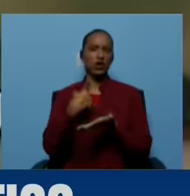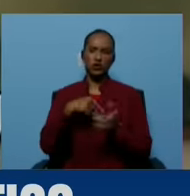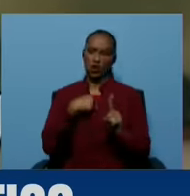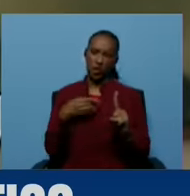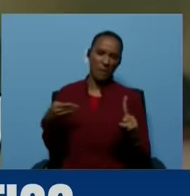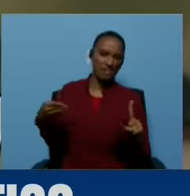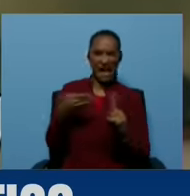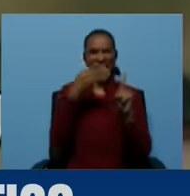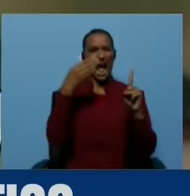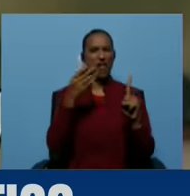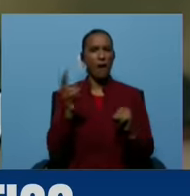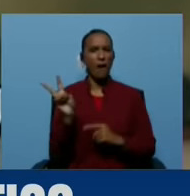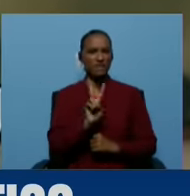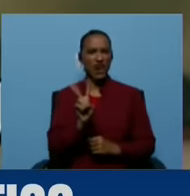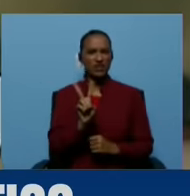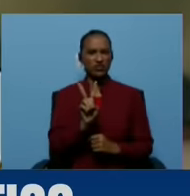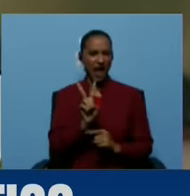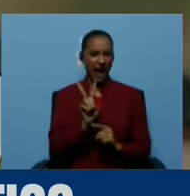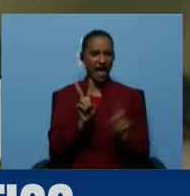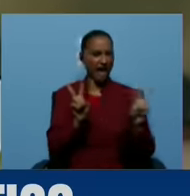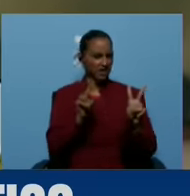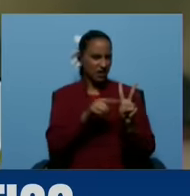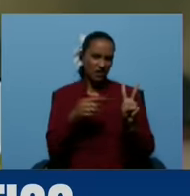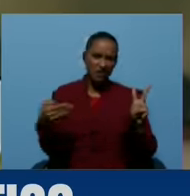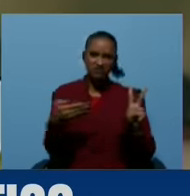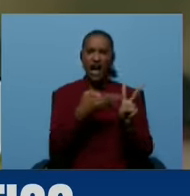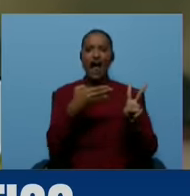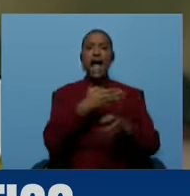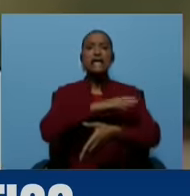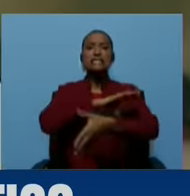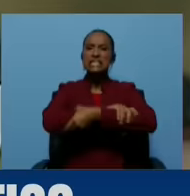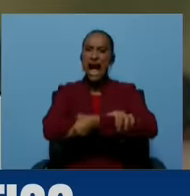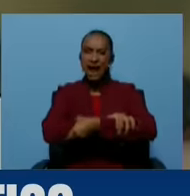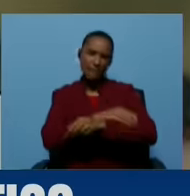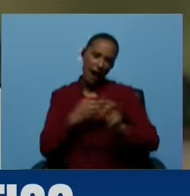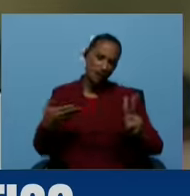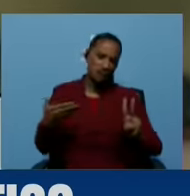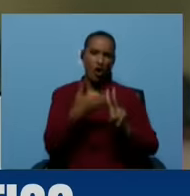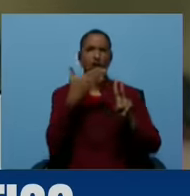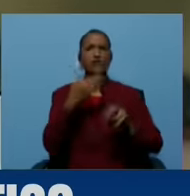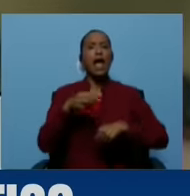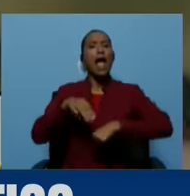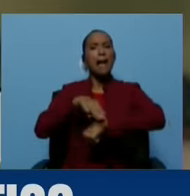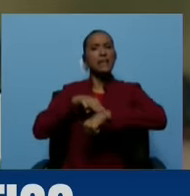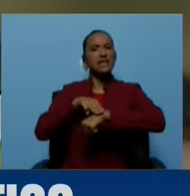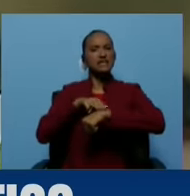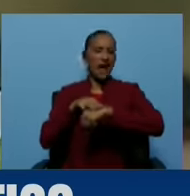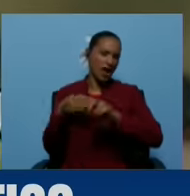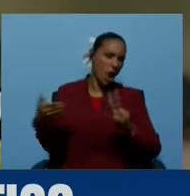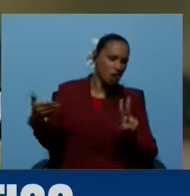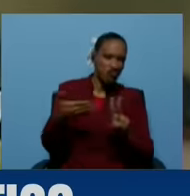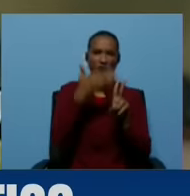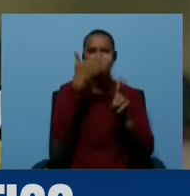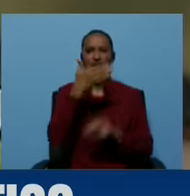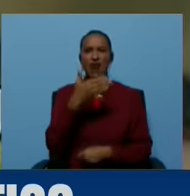Venezuela, el SAIME está atacado, el Ministerio X está atacado.